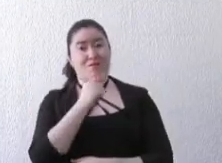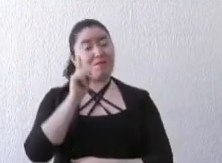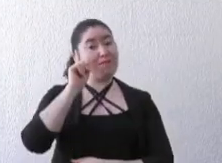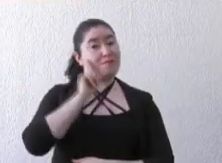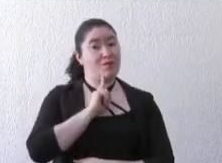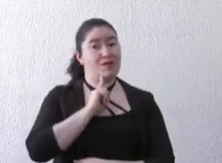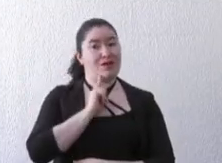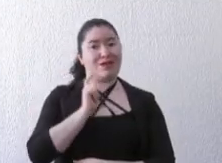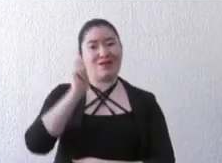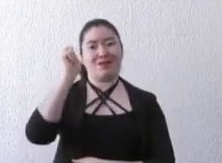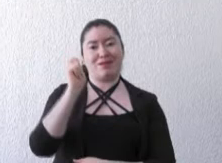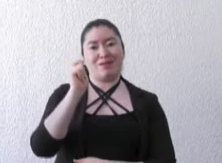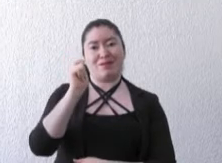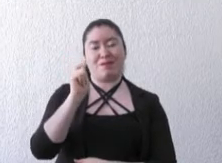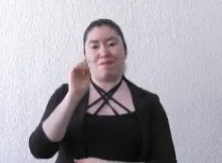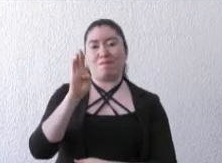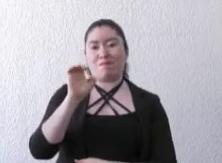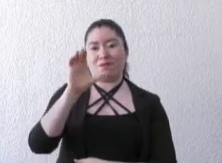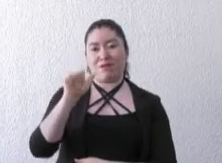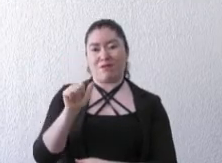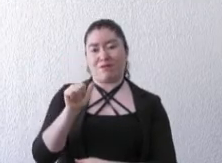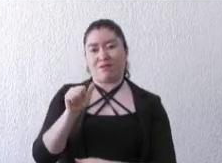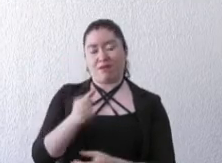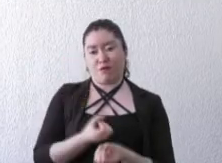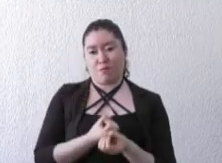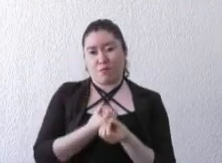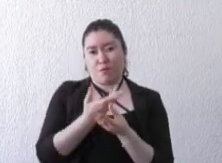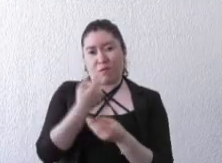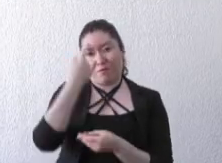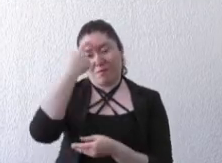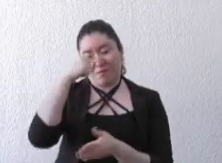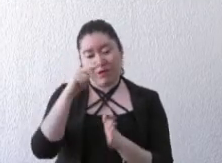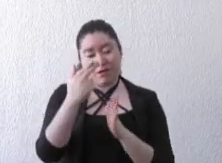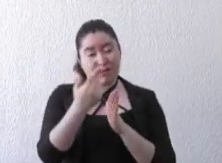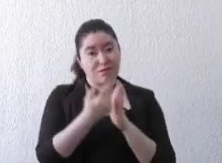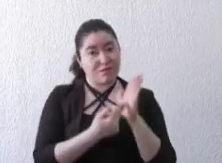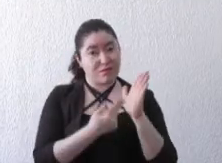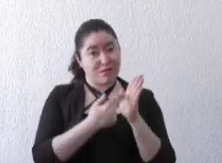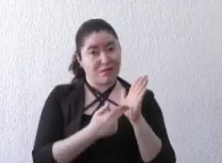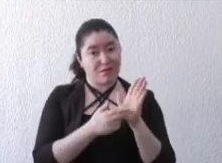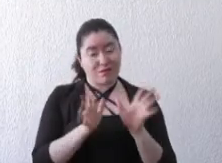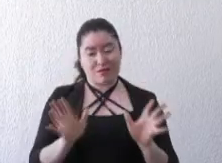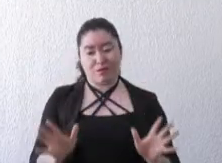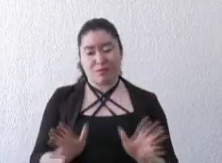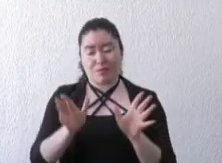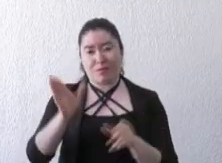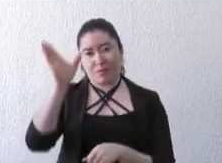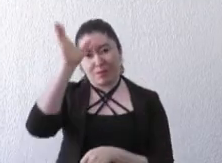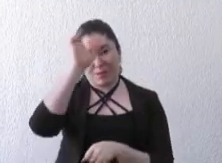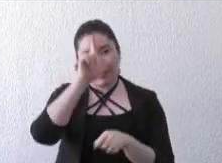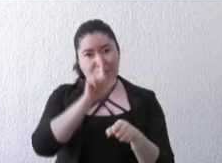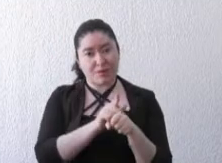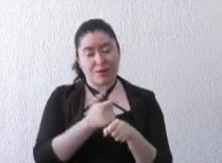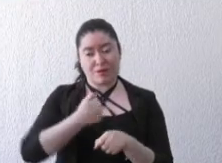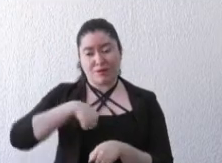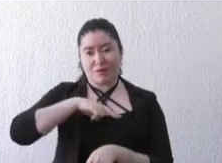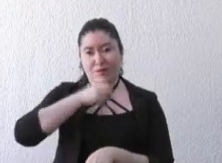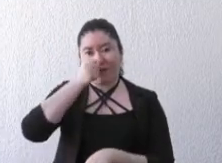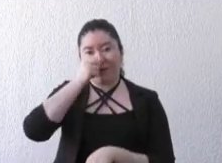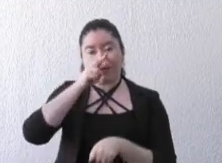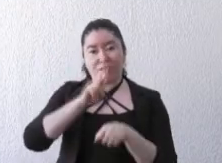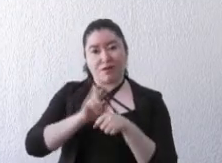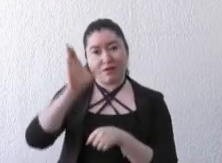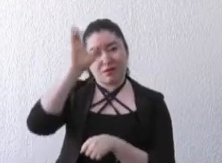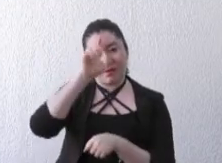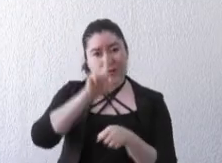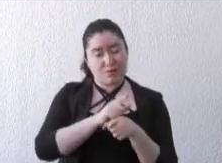becas que damos a partir de los apoyos de los talleristas y promotores culturales que damos desde Secretaría de Cultura a partir del